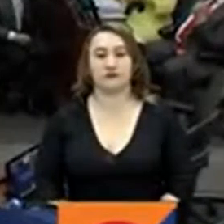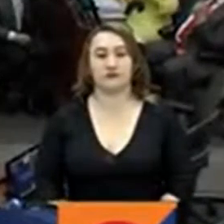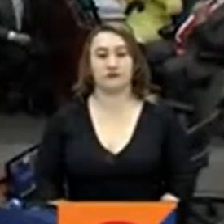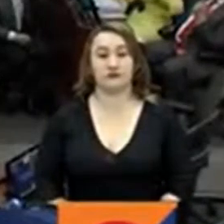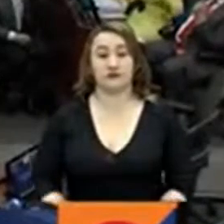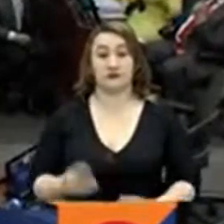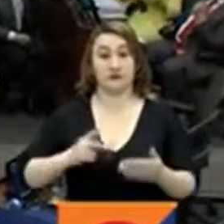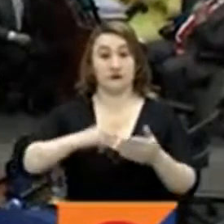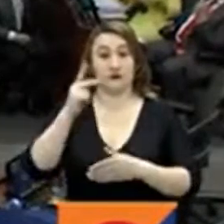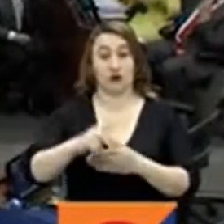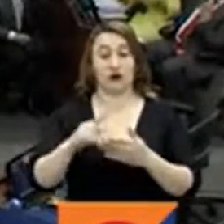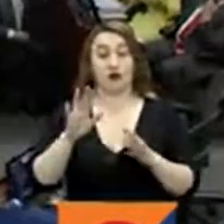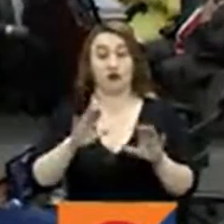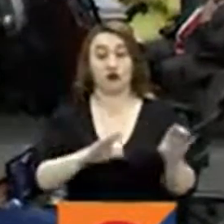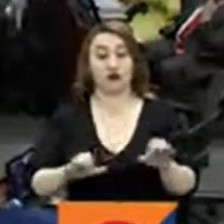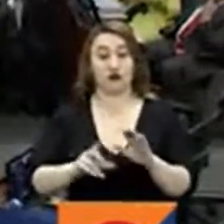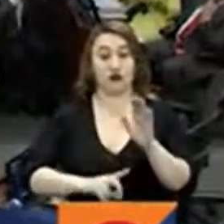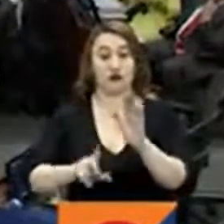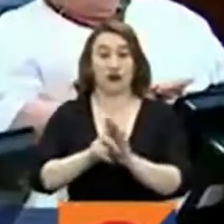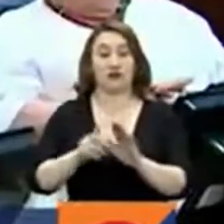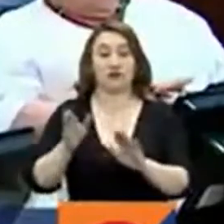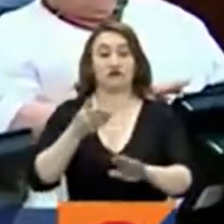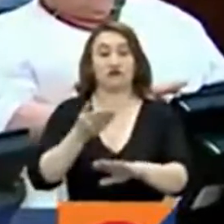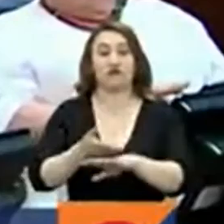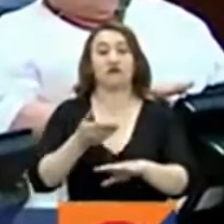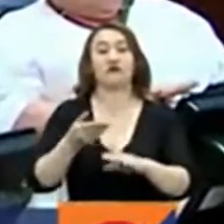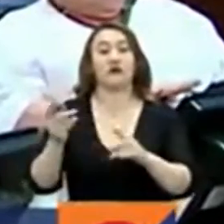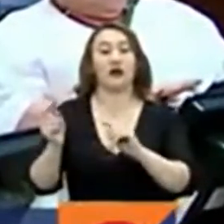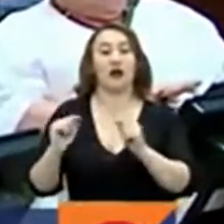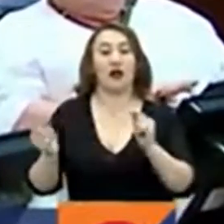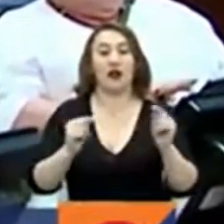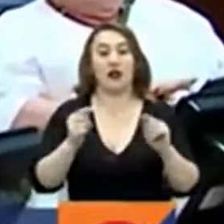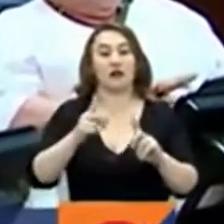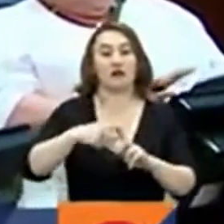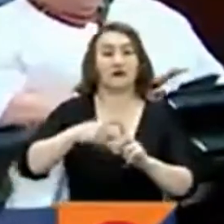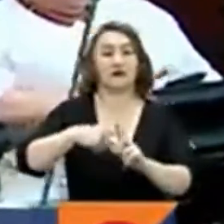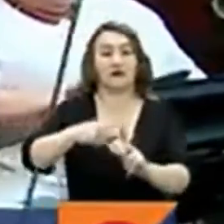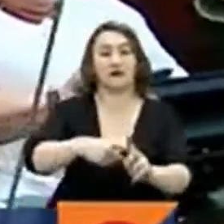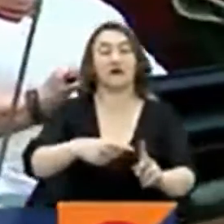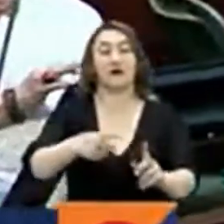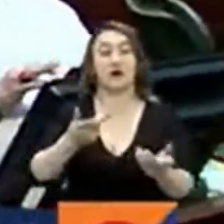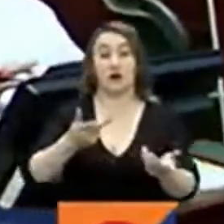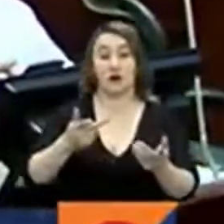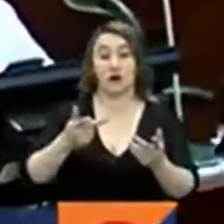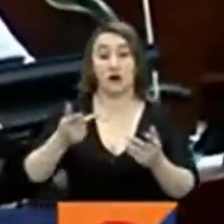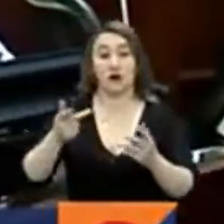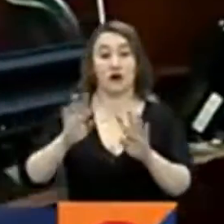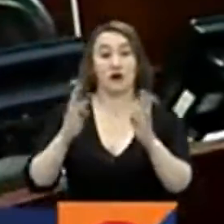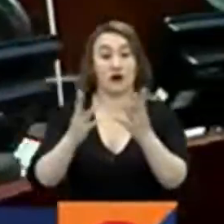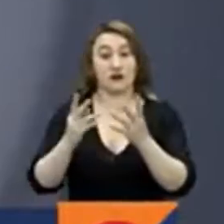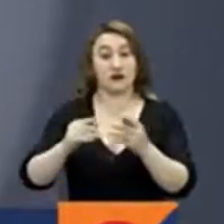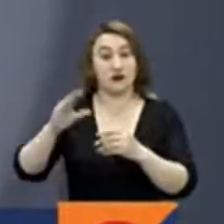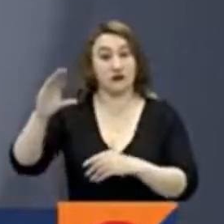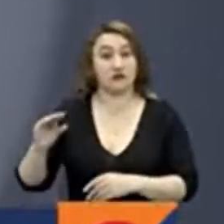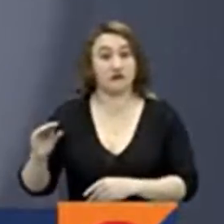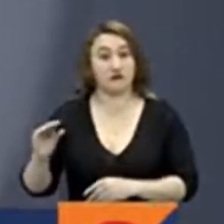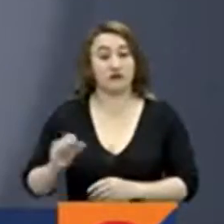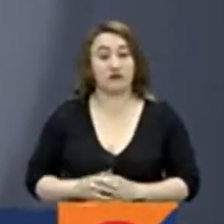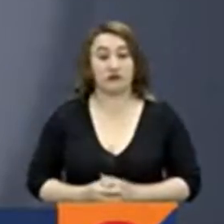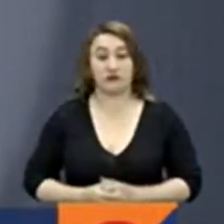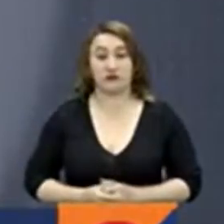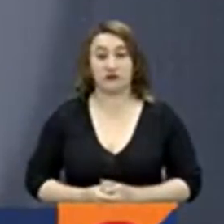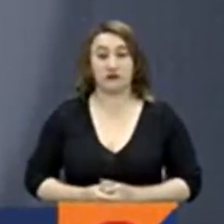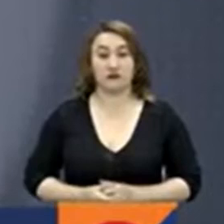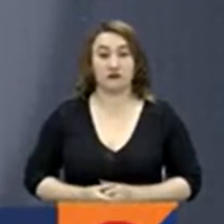El proyecto de acto legislativo que presentarán para discusión en los próximos meses busca disminuir el salario de los congresistas. Para que